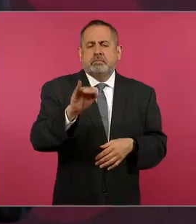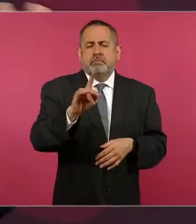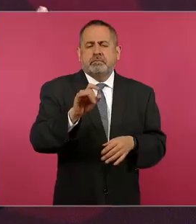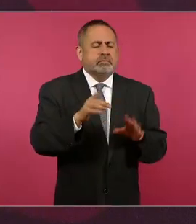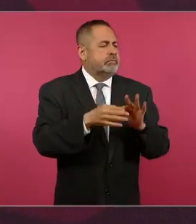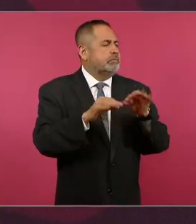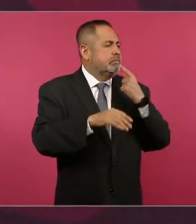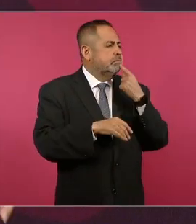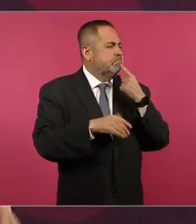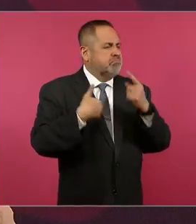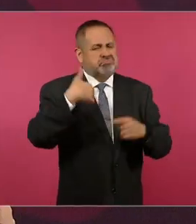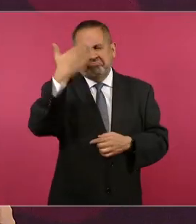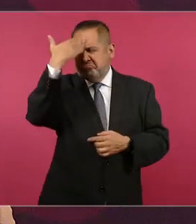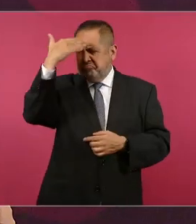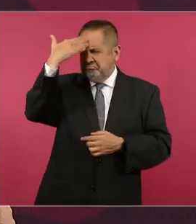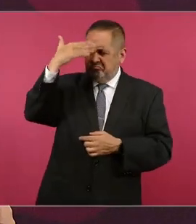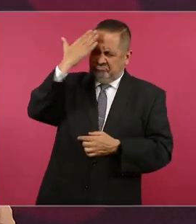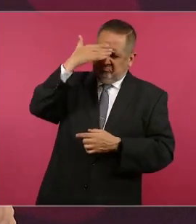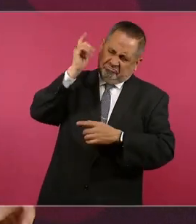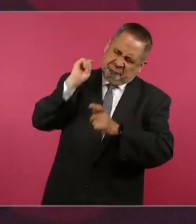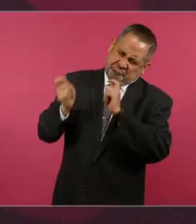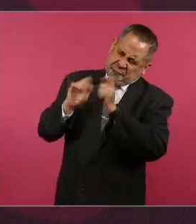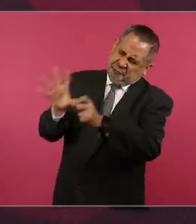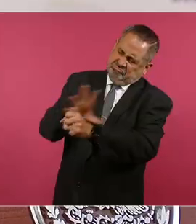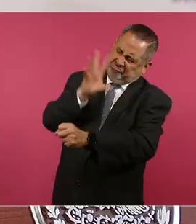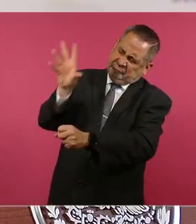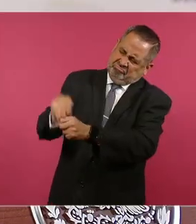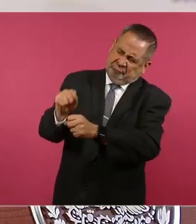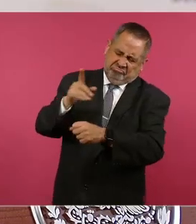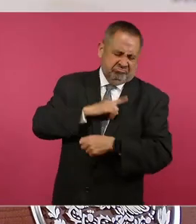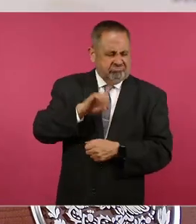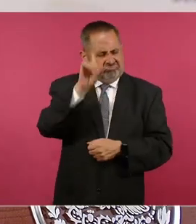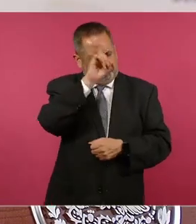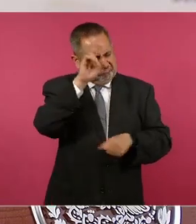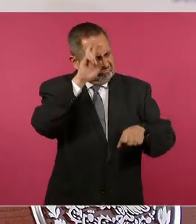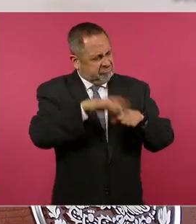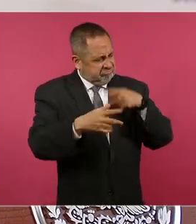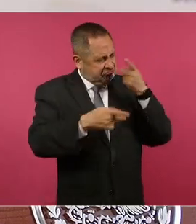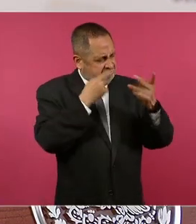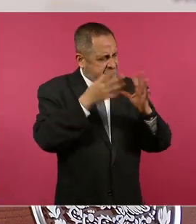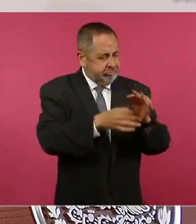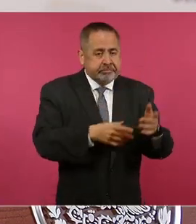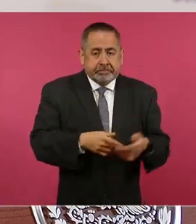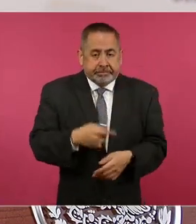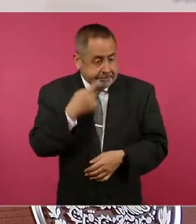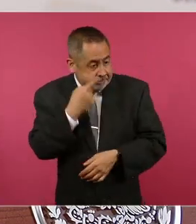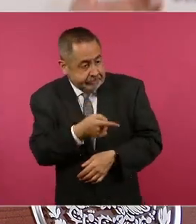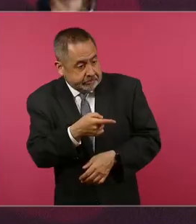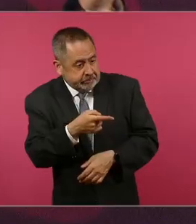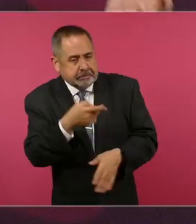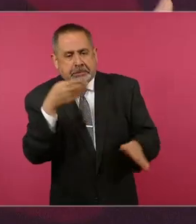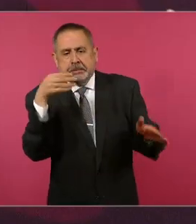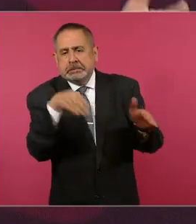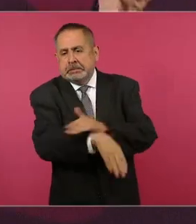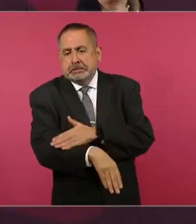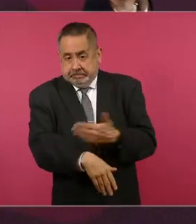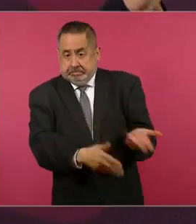asesor político miren lo que ocasiona este